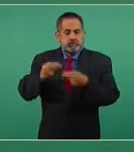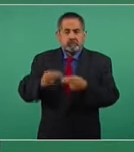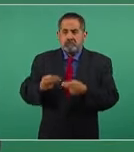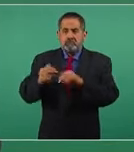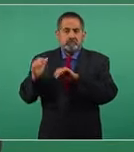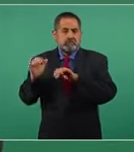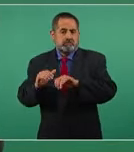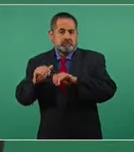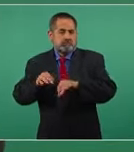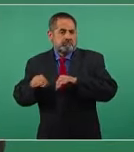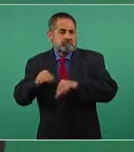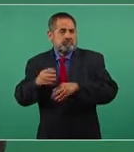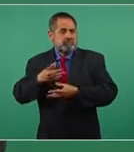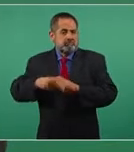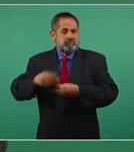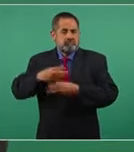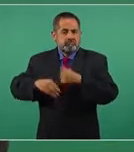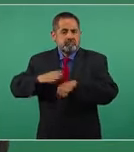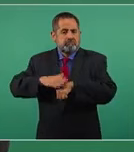empleo,